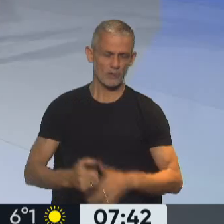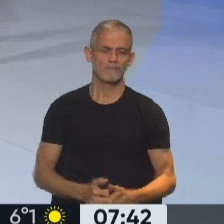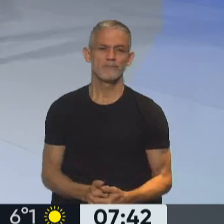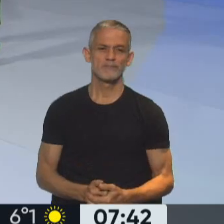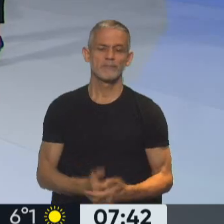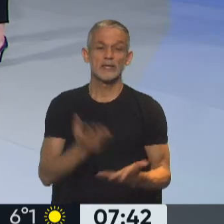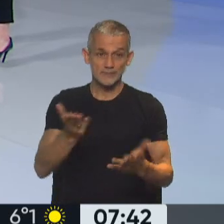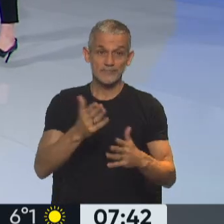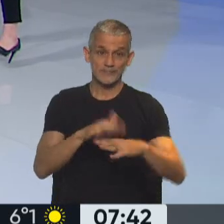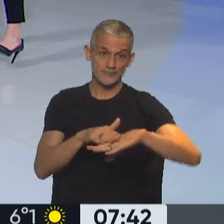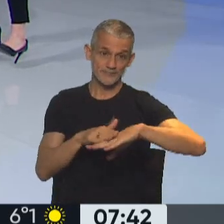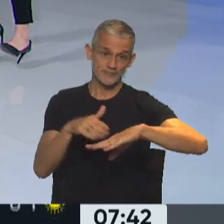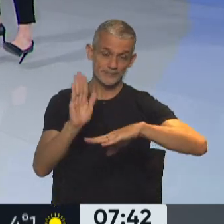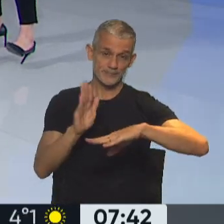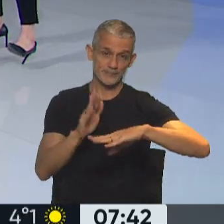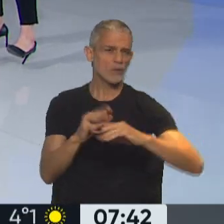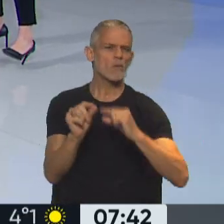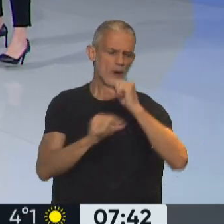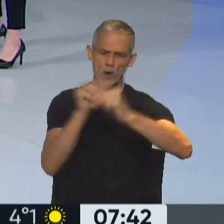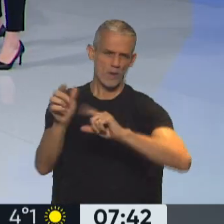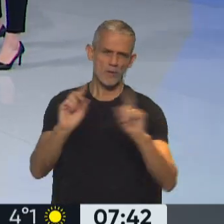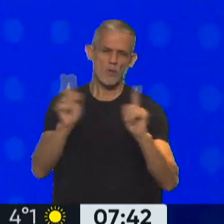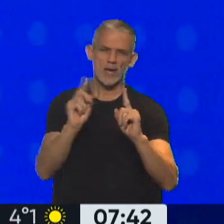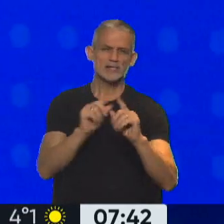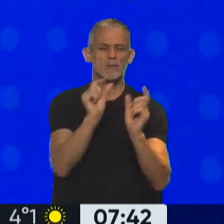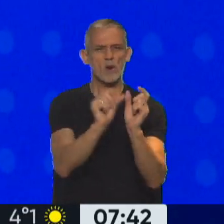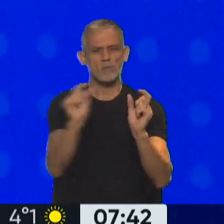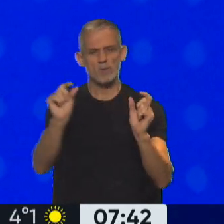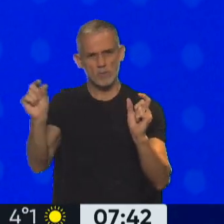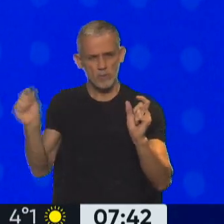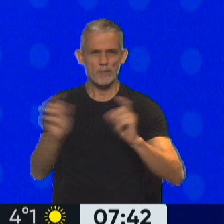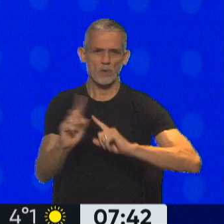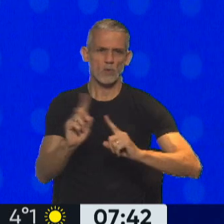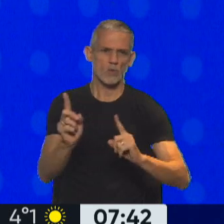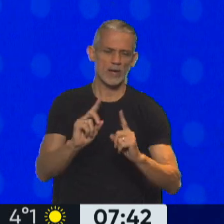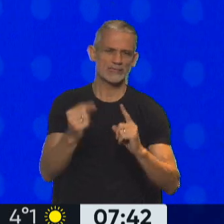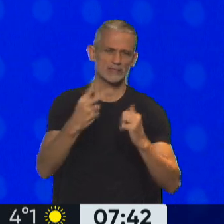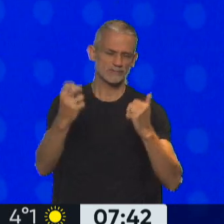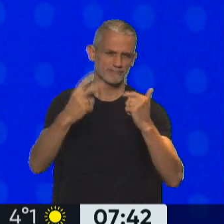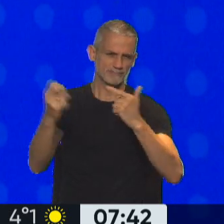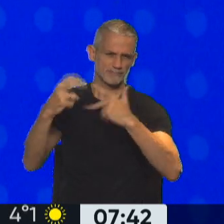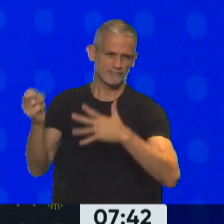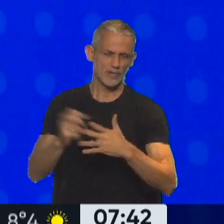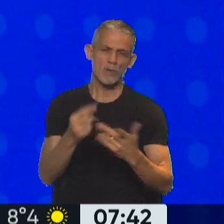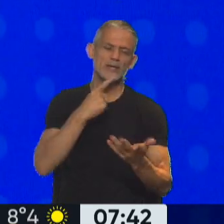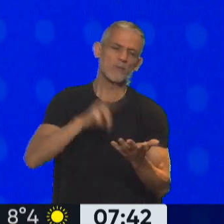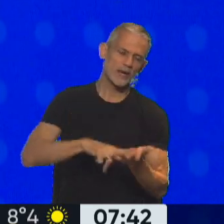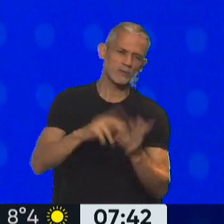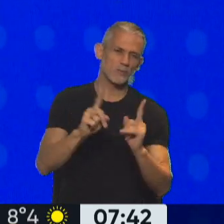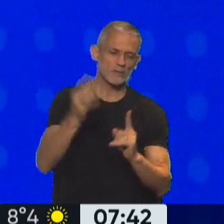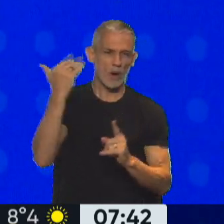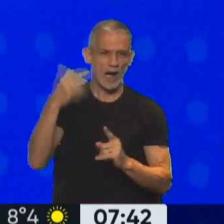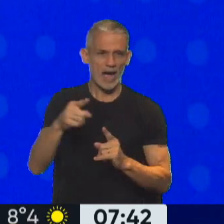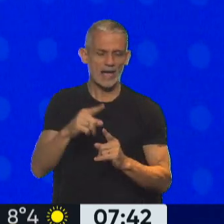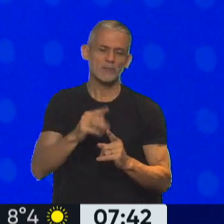digamos, a partir de este límite... No es gradual, digamos, no hay una gradualidad como había en un principio con el impuesto, que